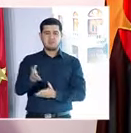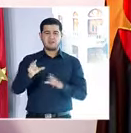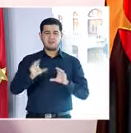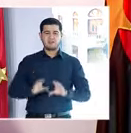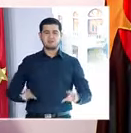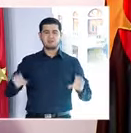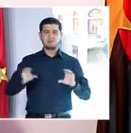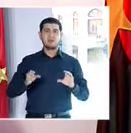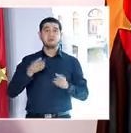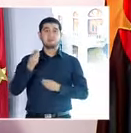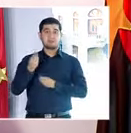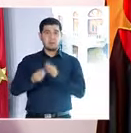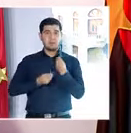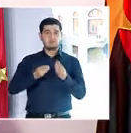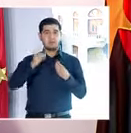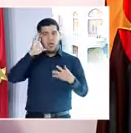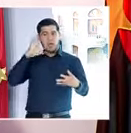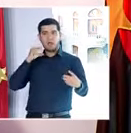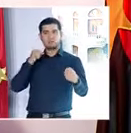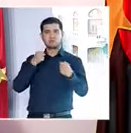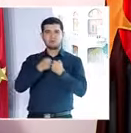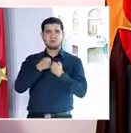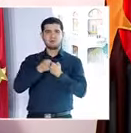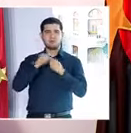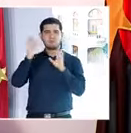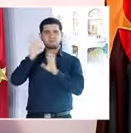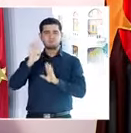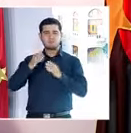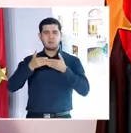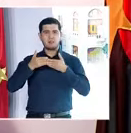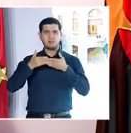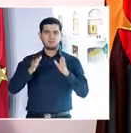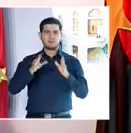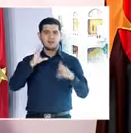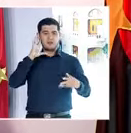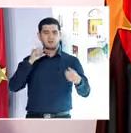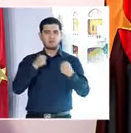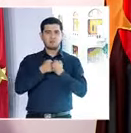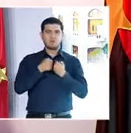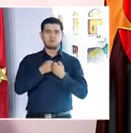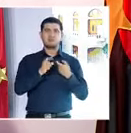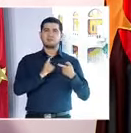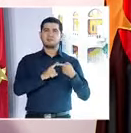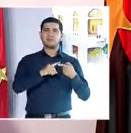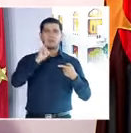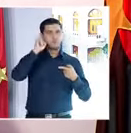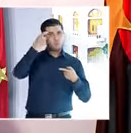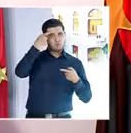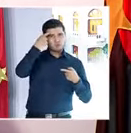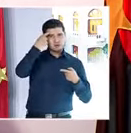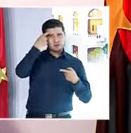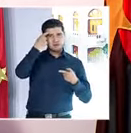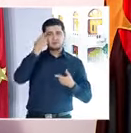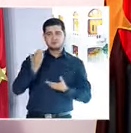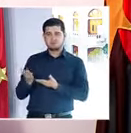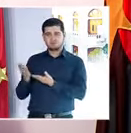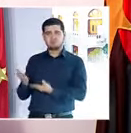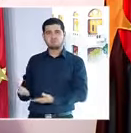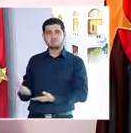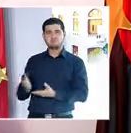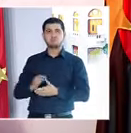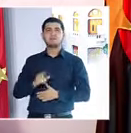realiza dando cumplimiento al Pacto por la Transparencia suscrito entre la Gobernación de Norte de Santander, presidida por el señor